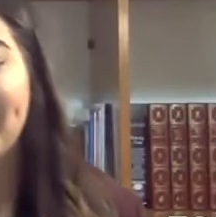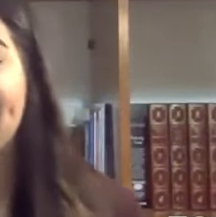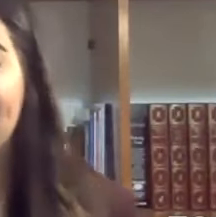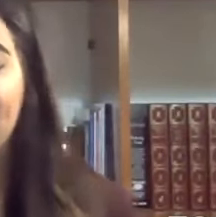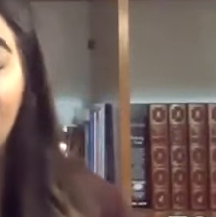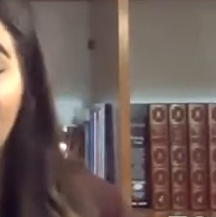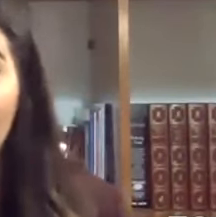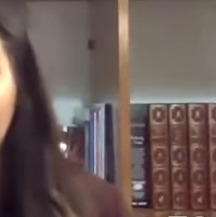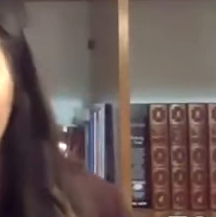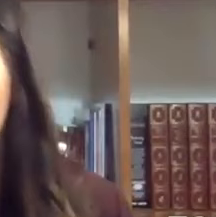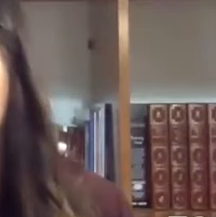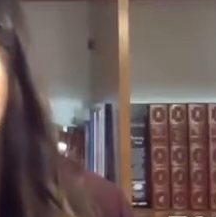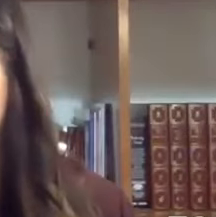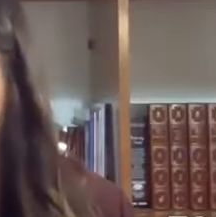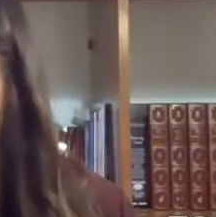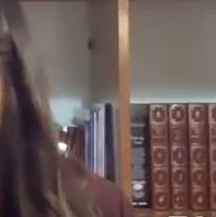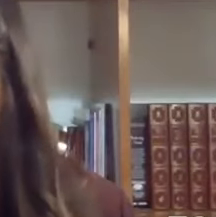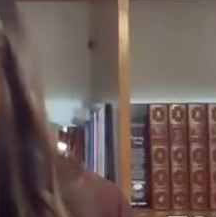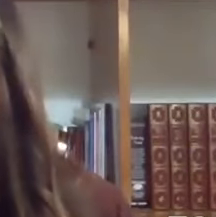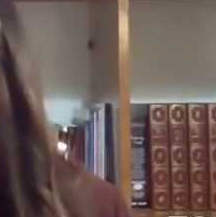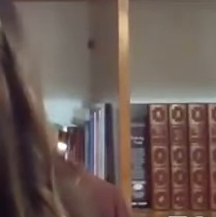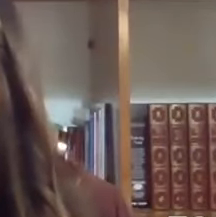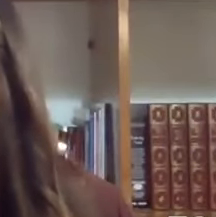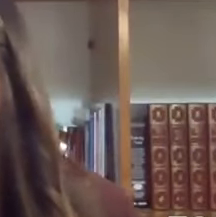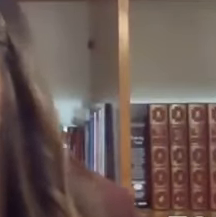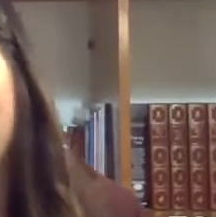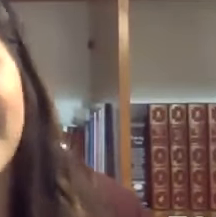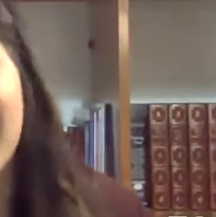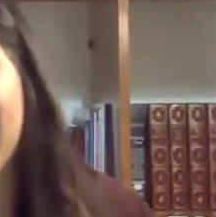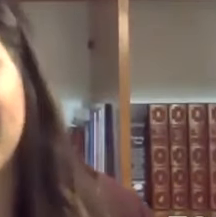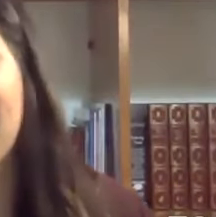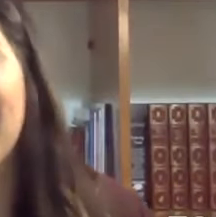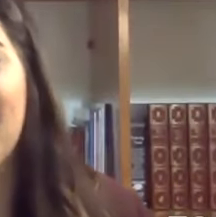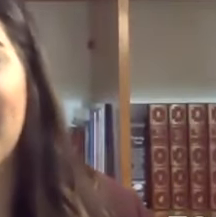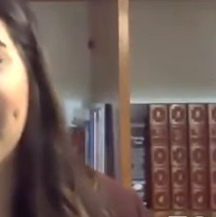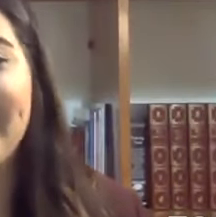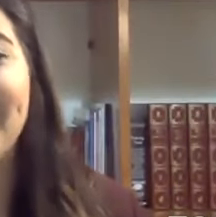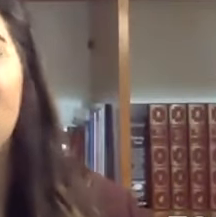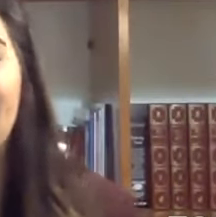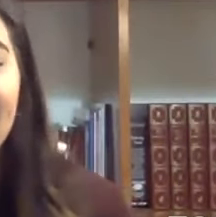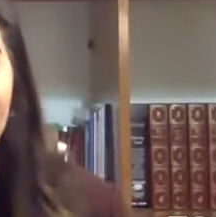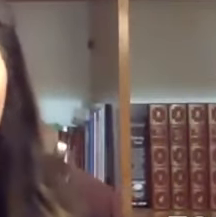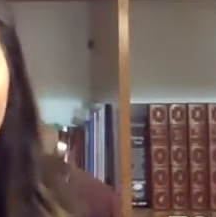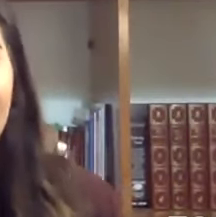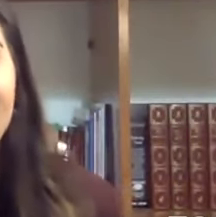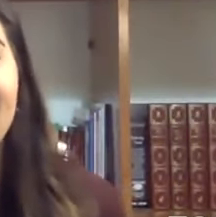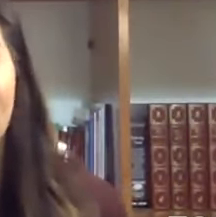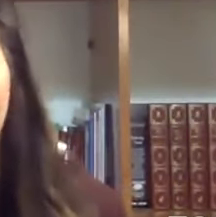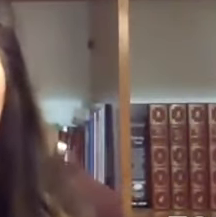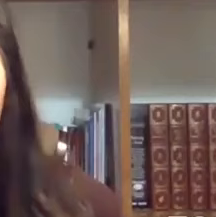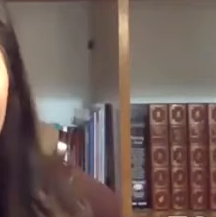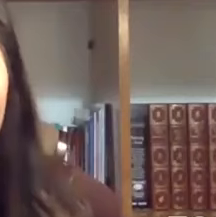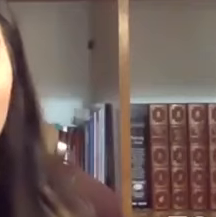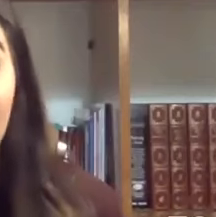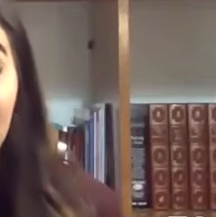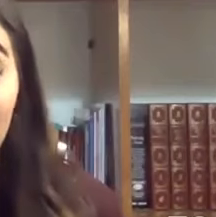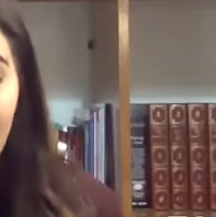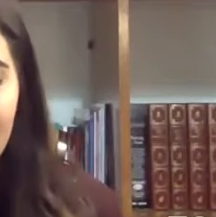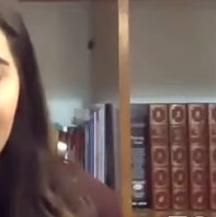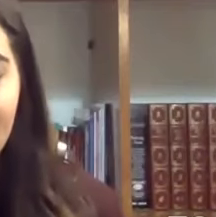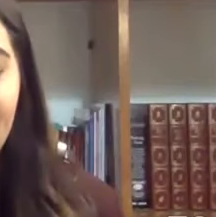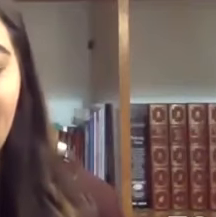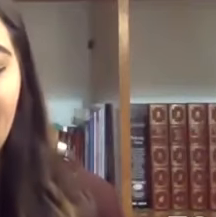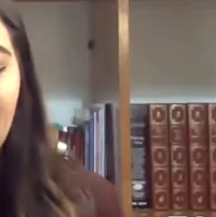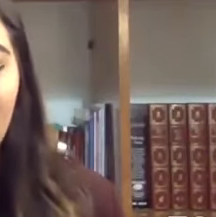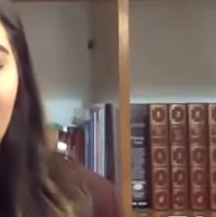embargo, este amparo en revisión nos deja ver que se debe probar dicha idoneidad independientemente de si se es hombre o se es